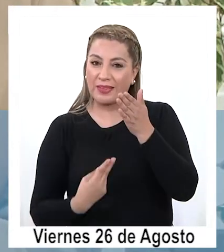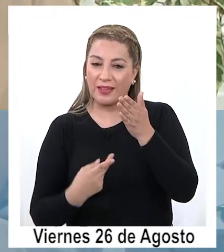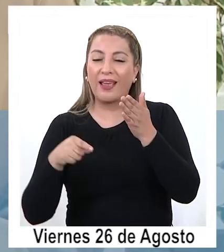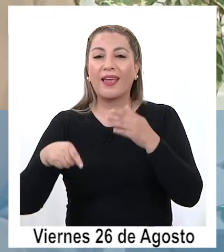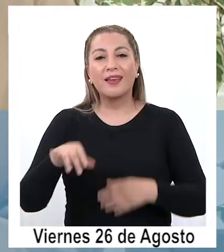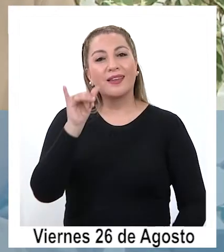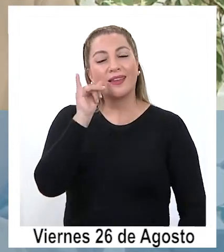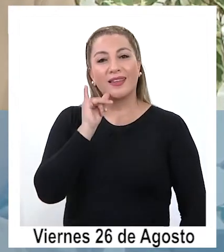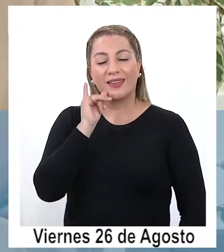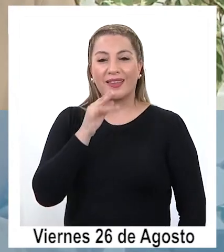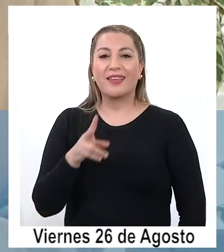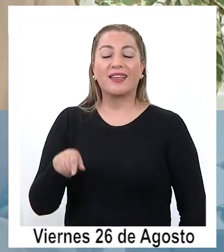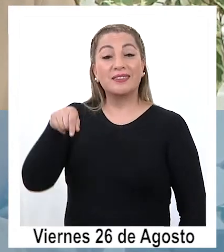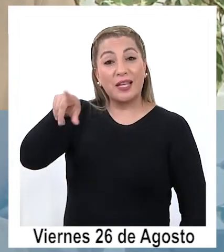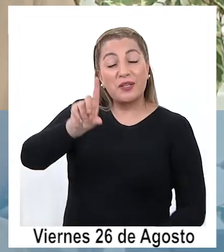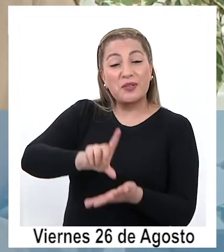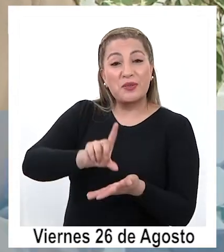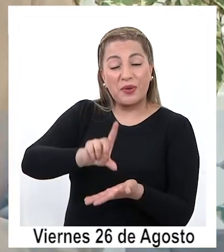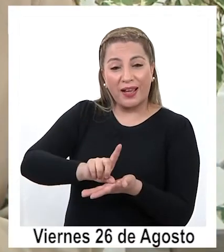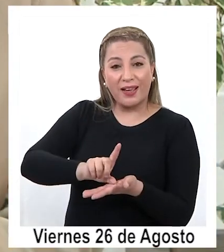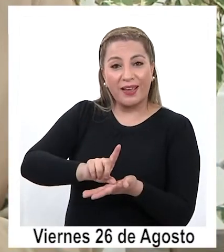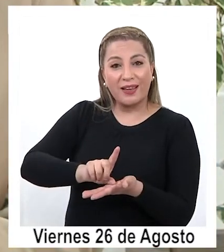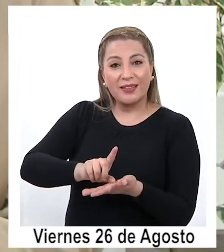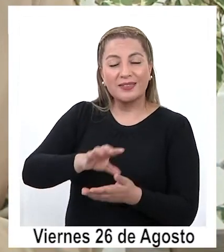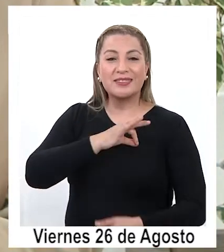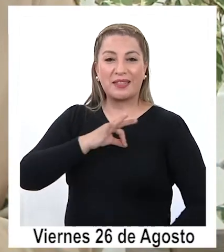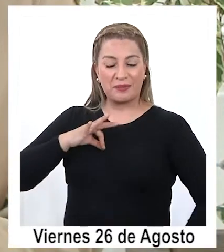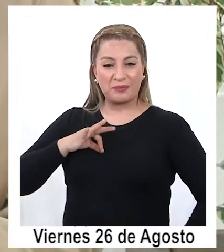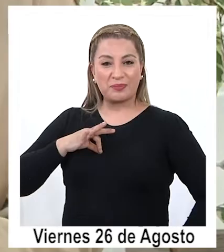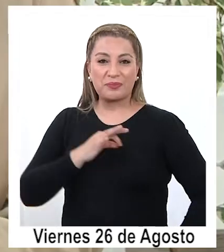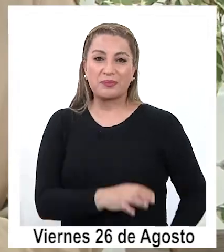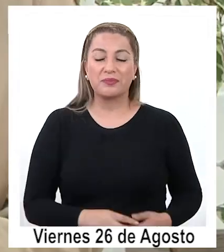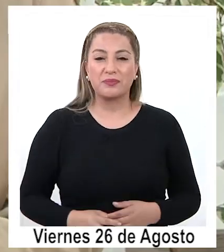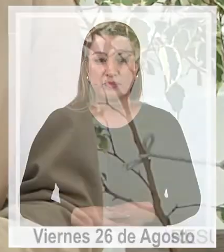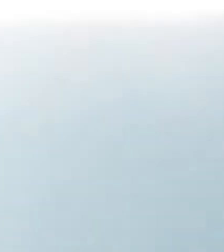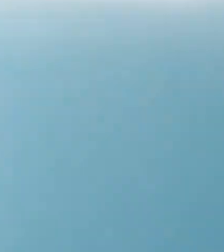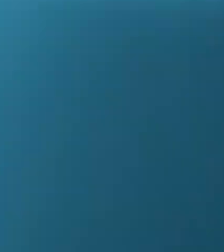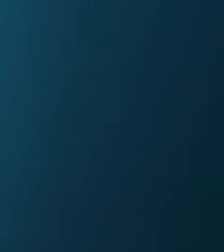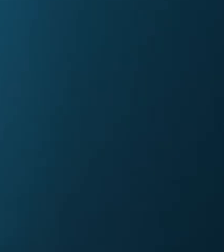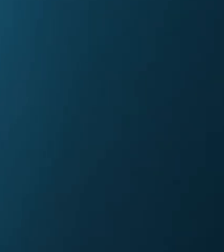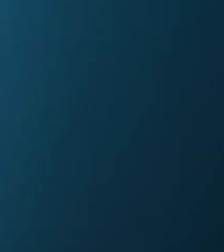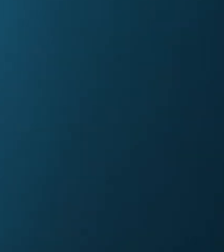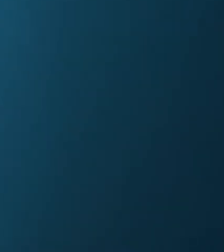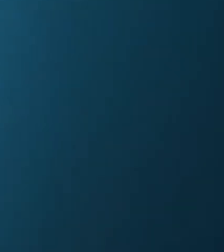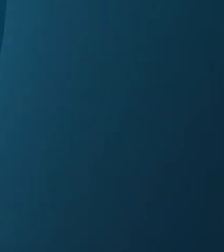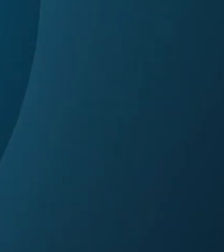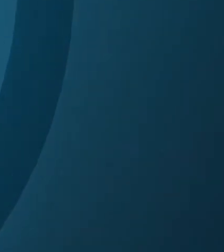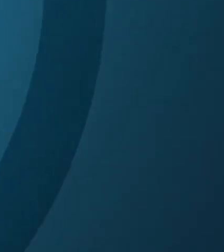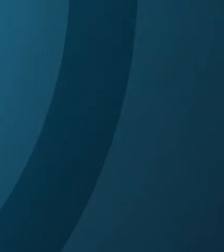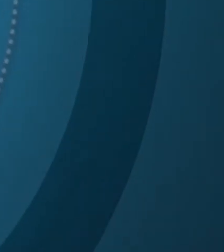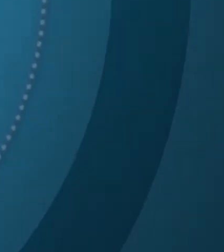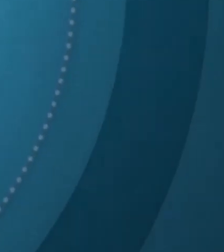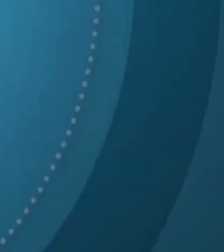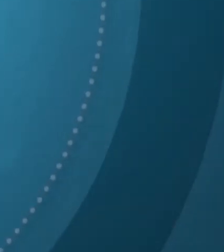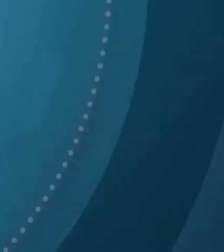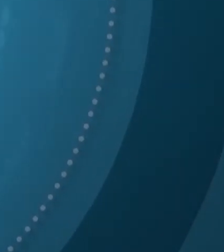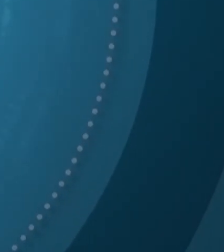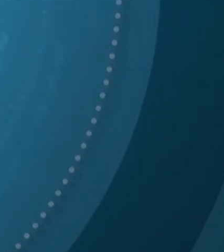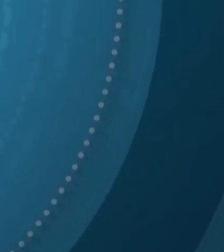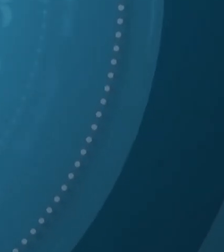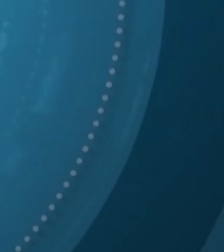aquí en dependencia precisamente de la Seremi ¡Gracias! ¡Gracias! ¡Gracias!